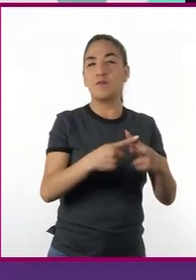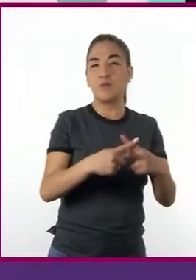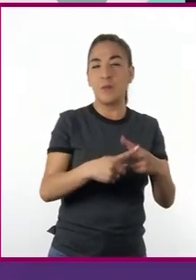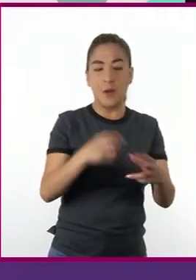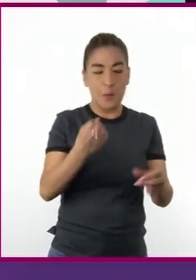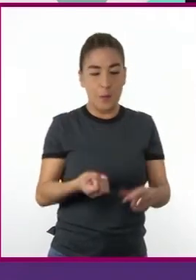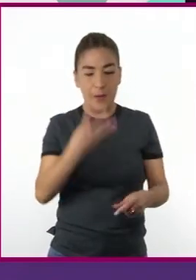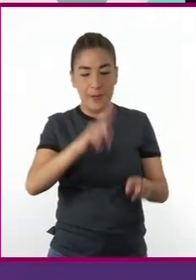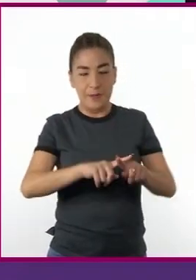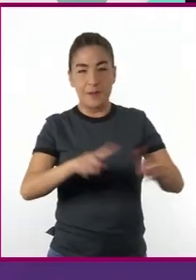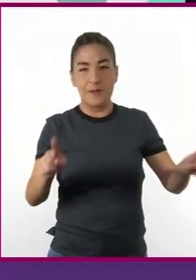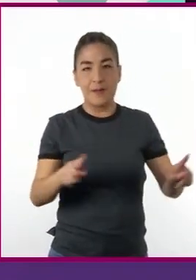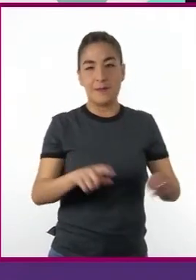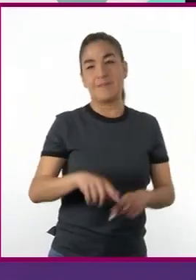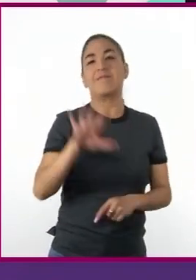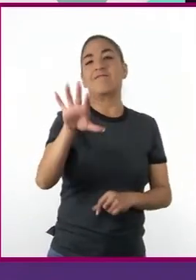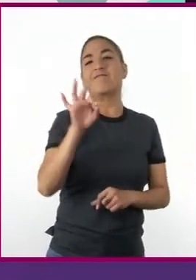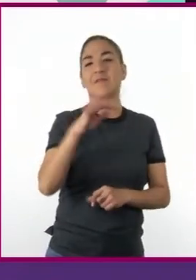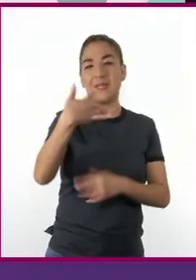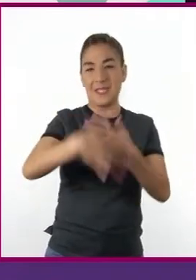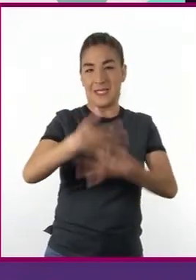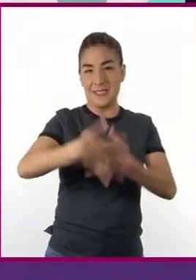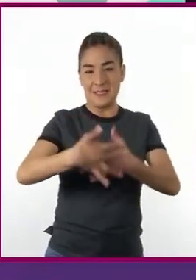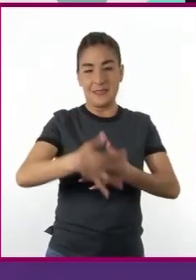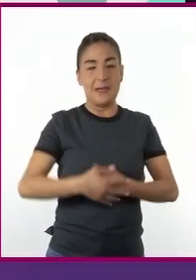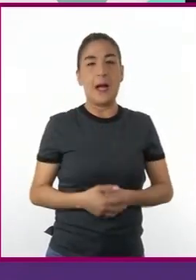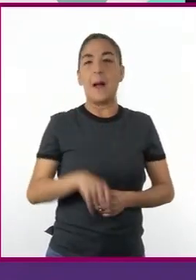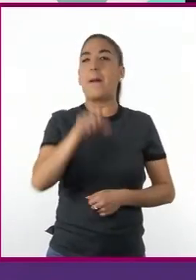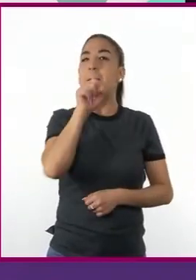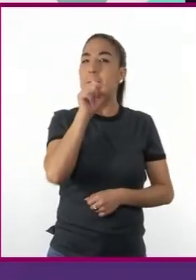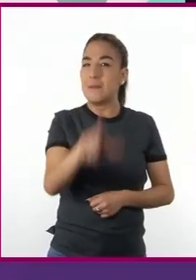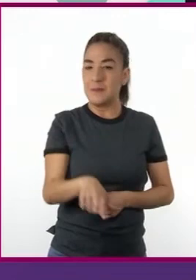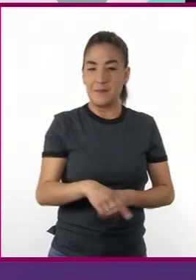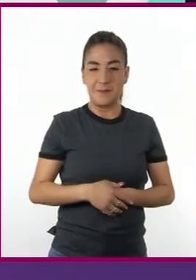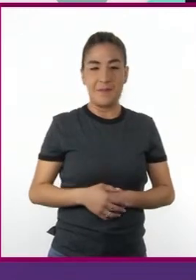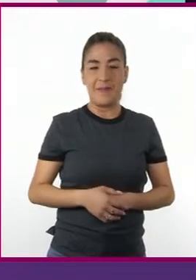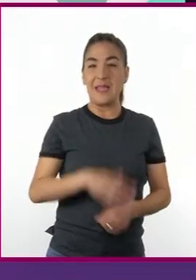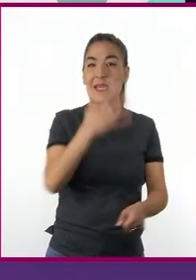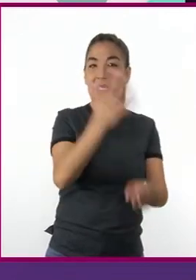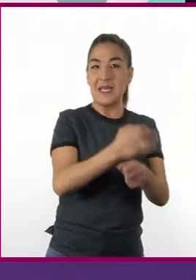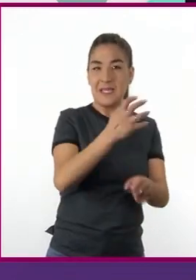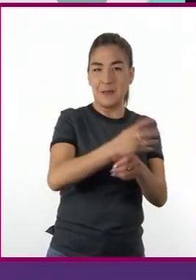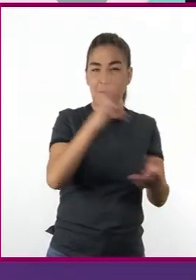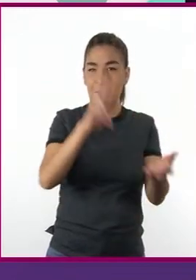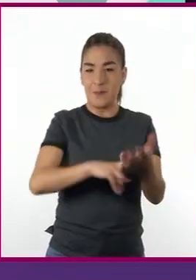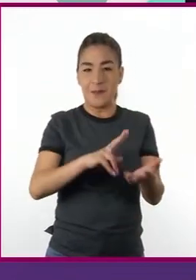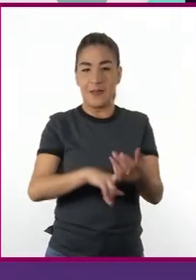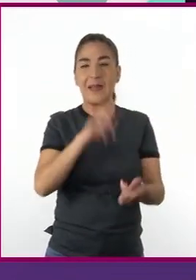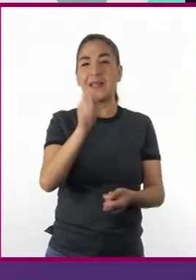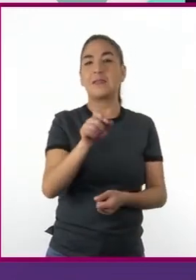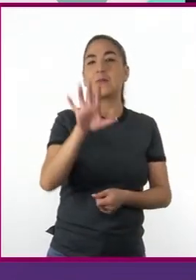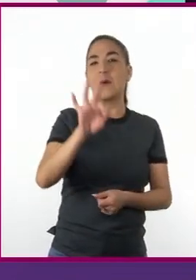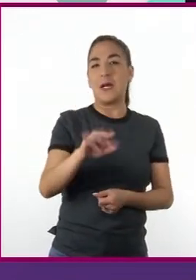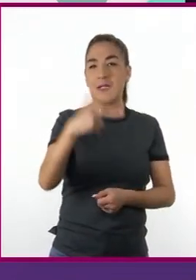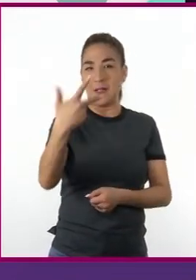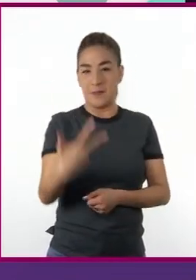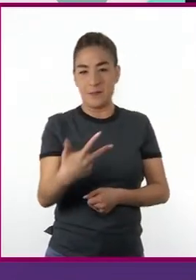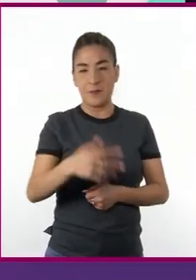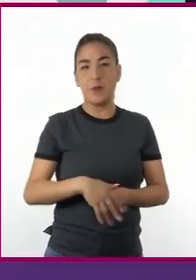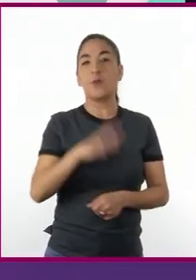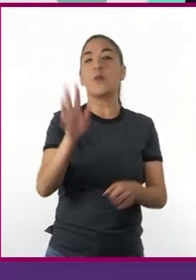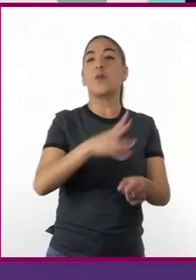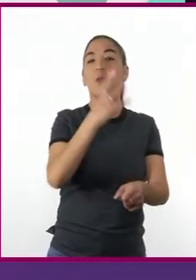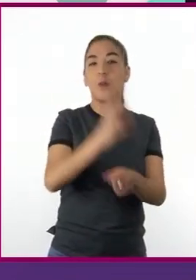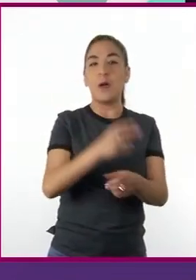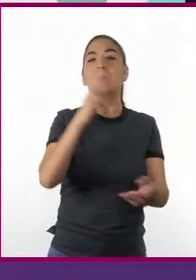diferencia, obtenemos 15. Lo mismo entre el quinto valor, que es 48, y el cuarto